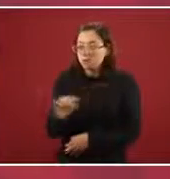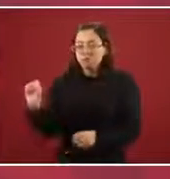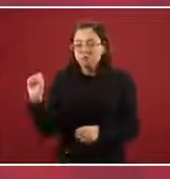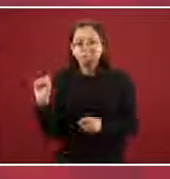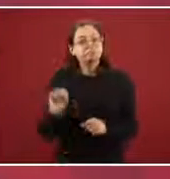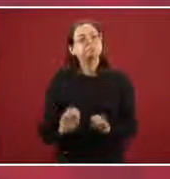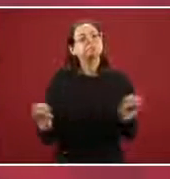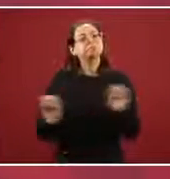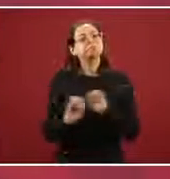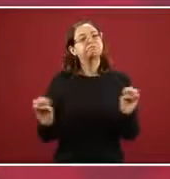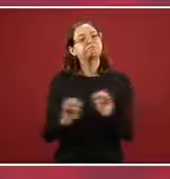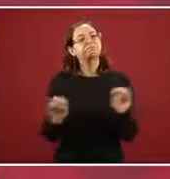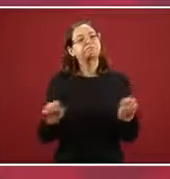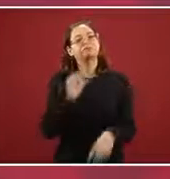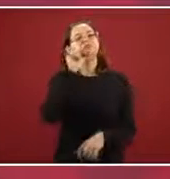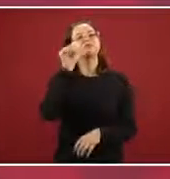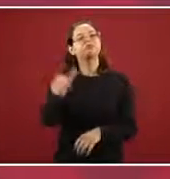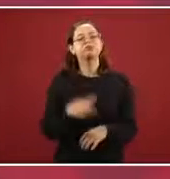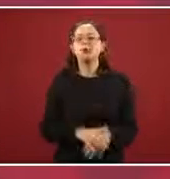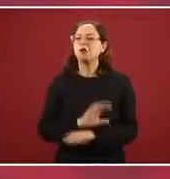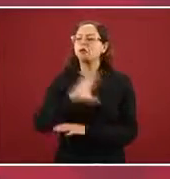la industria petrolera,